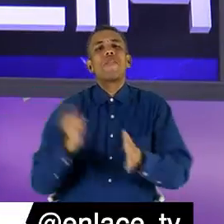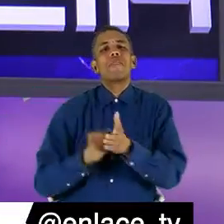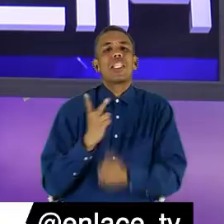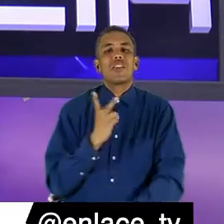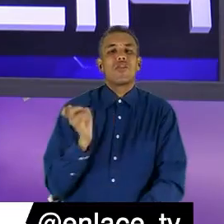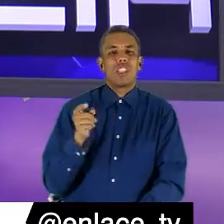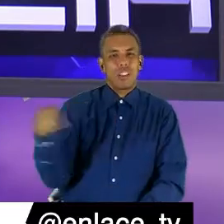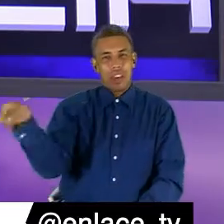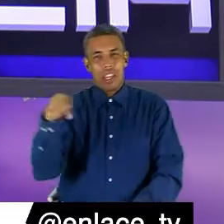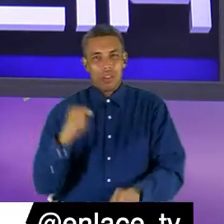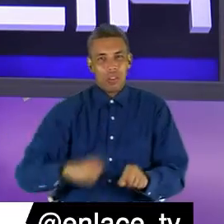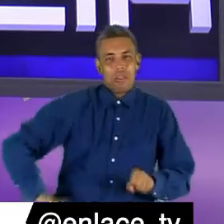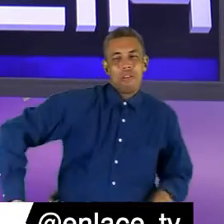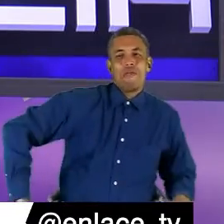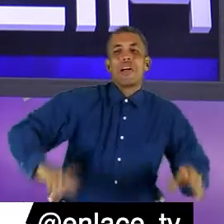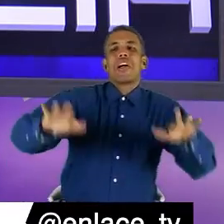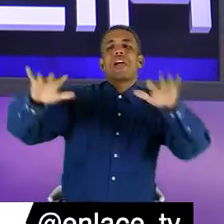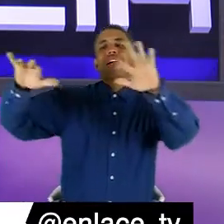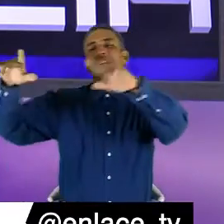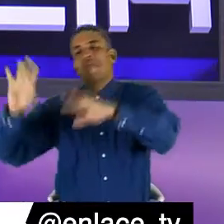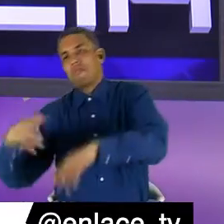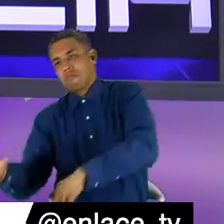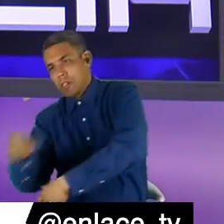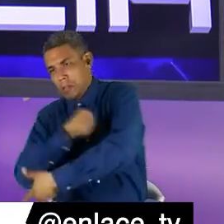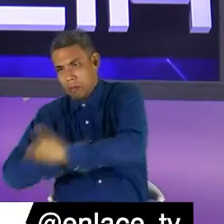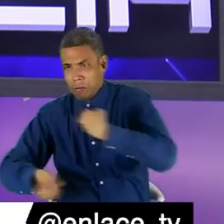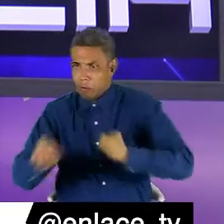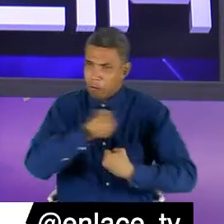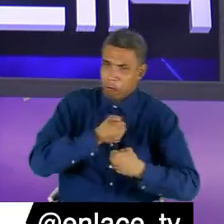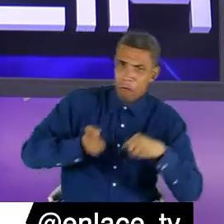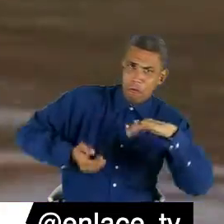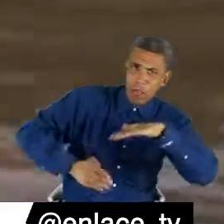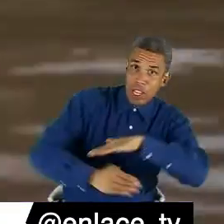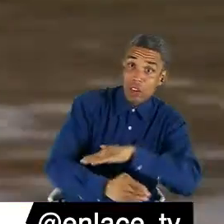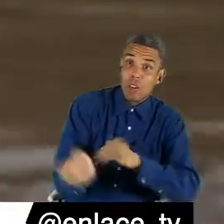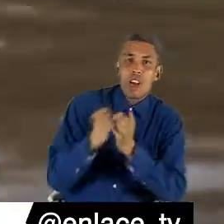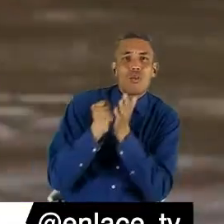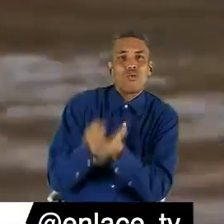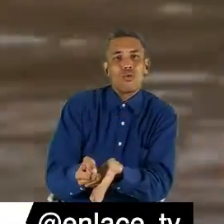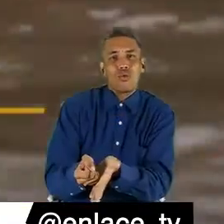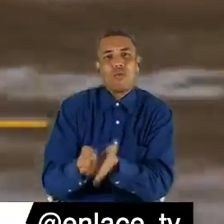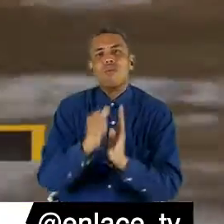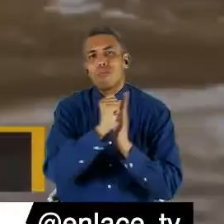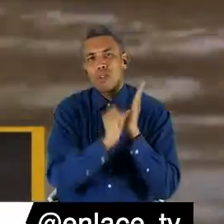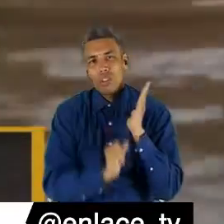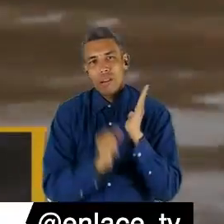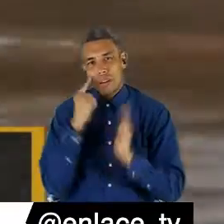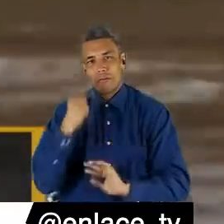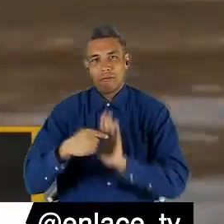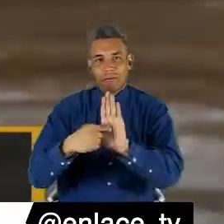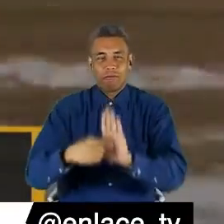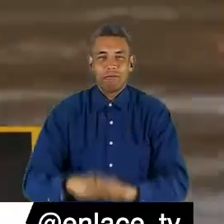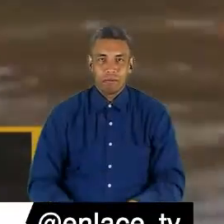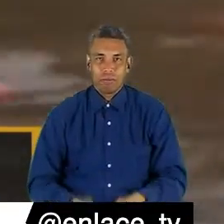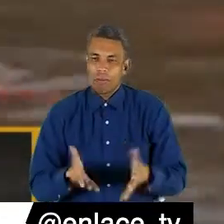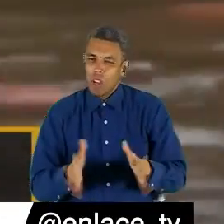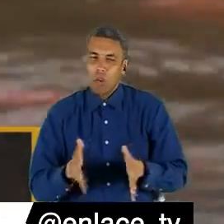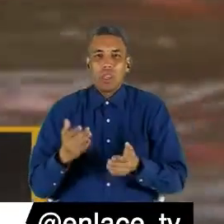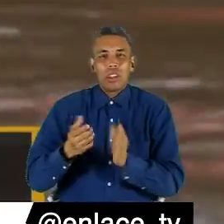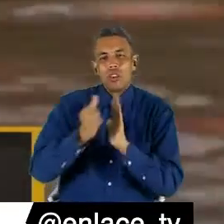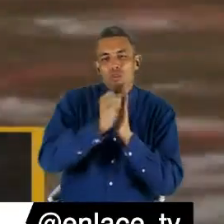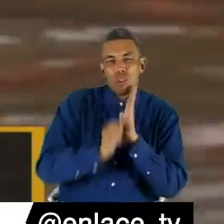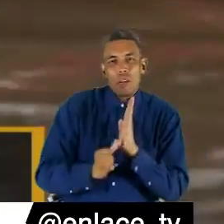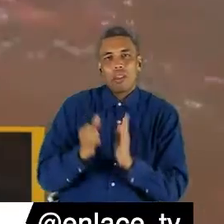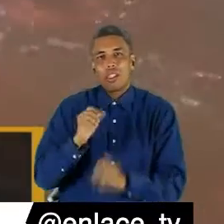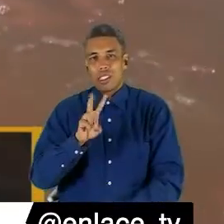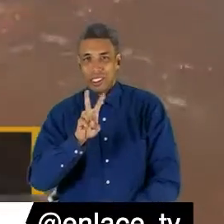con el proyecto, que irá hasta noviembre próximo. Esta iniciativa, en la que el municipio invierte 740 millones